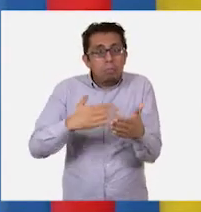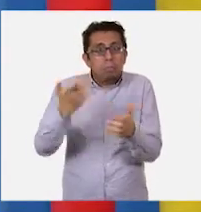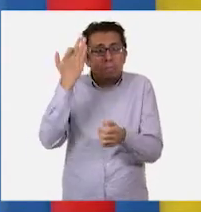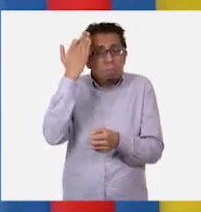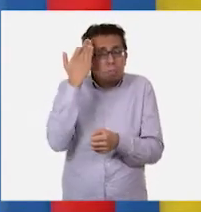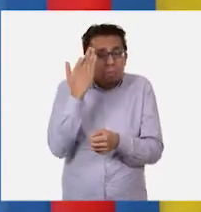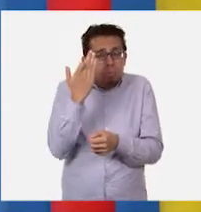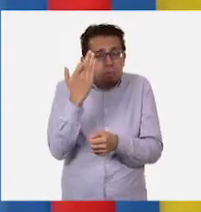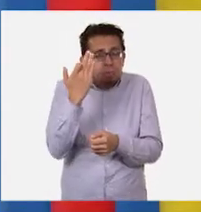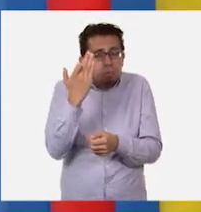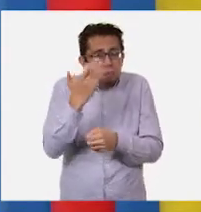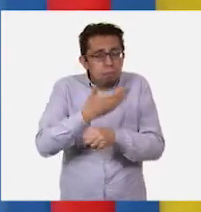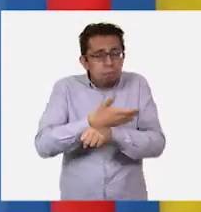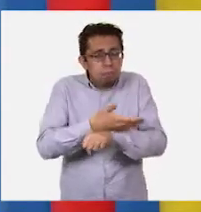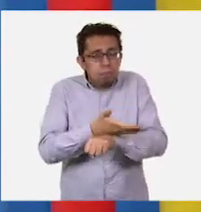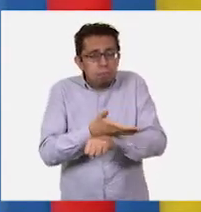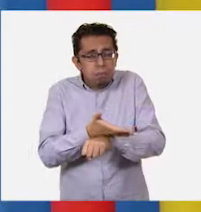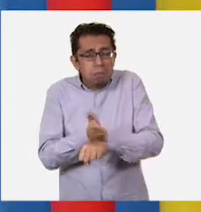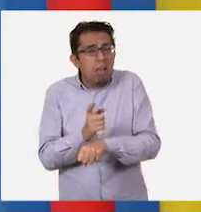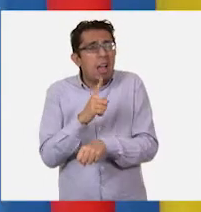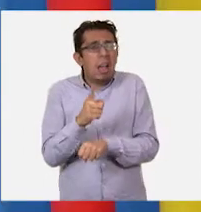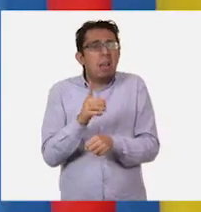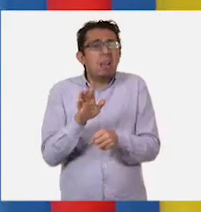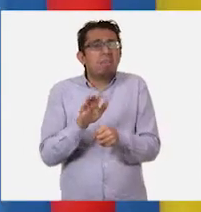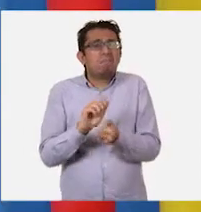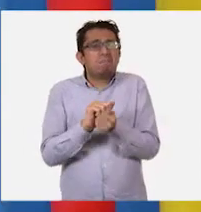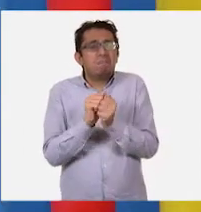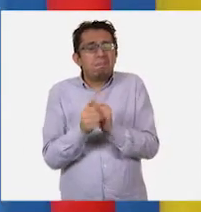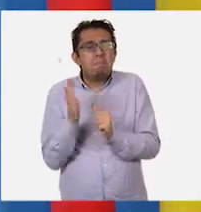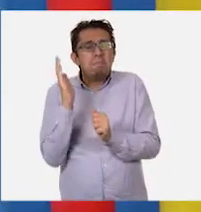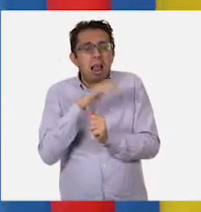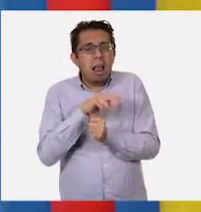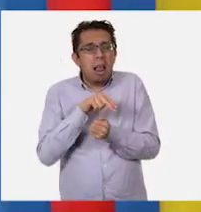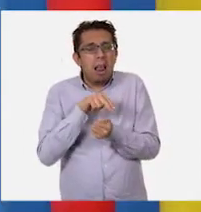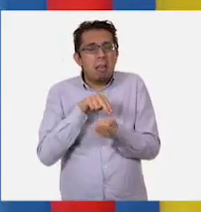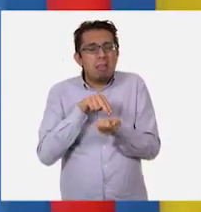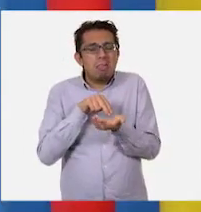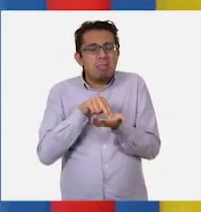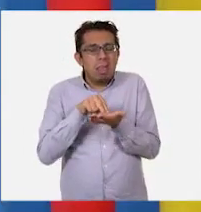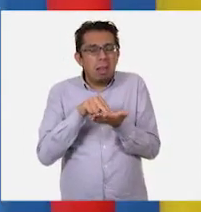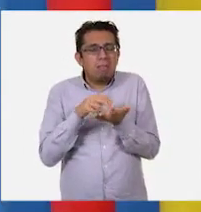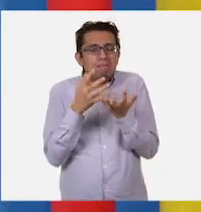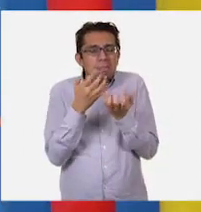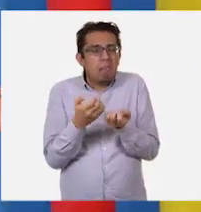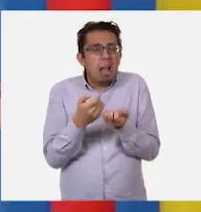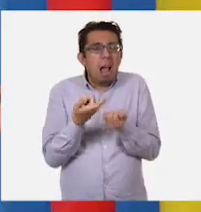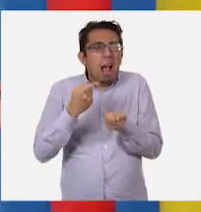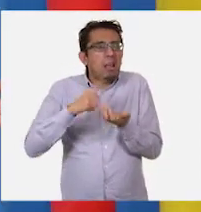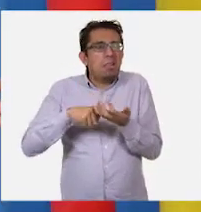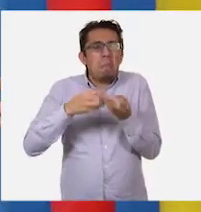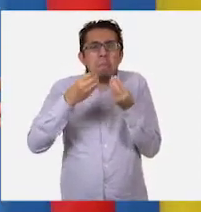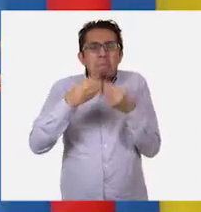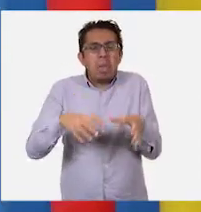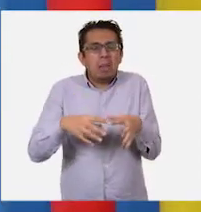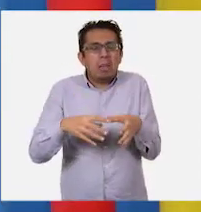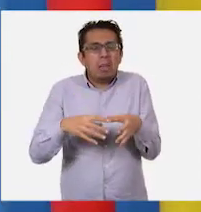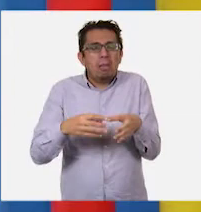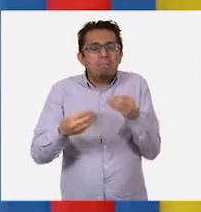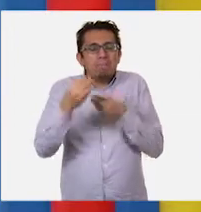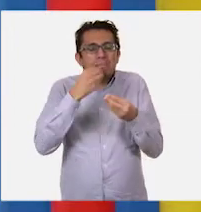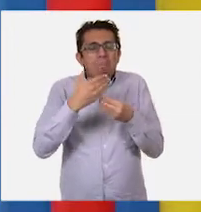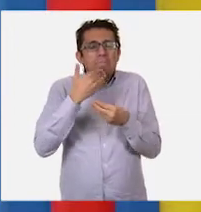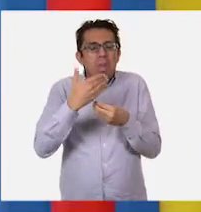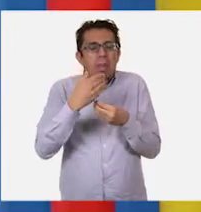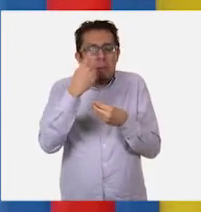puede ocasionar que se sobrecuestan o se quemen. Y pues así van a perder sus nutrimientos. Ya no sirven, ¿no? Y